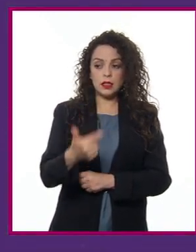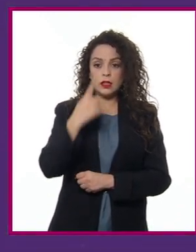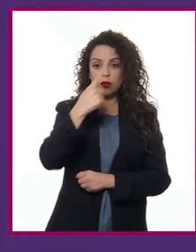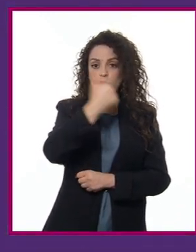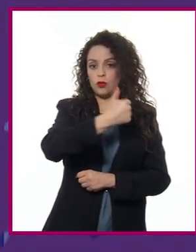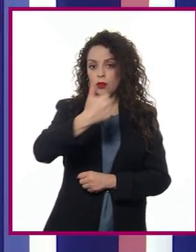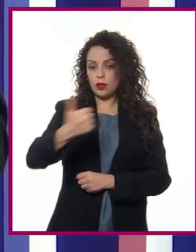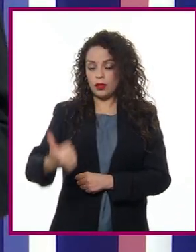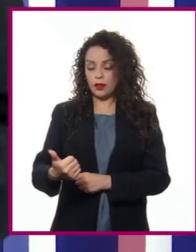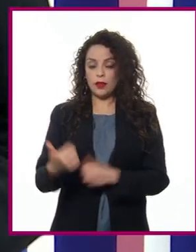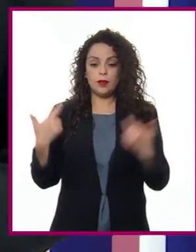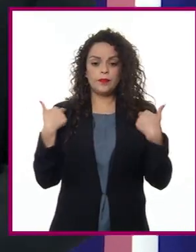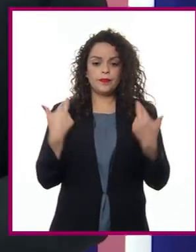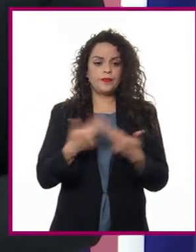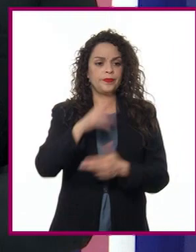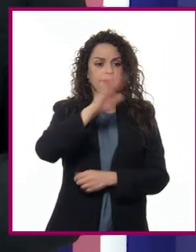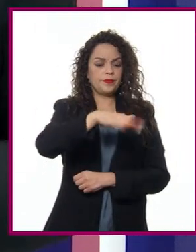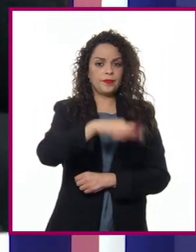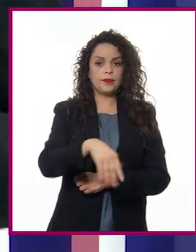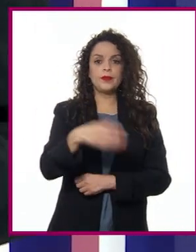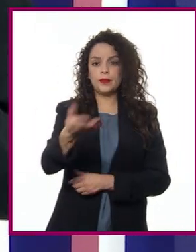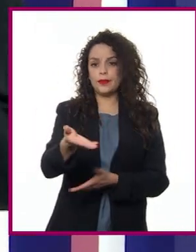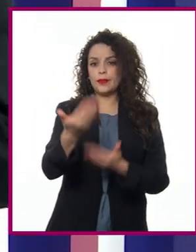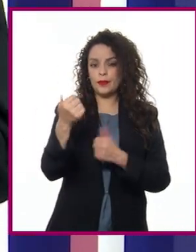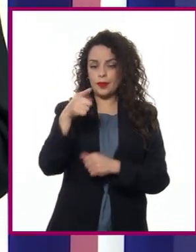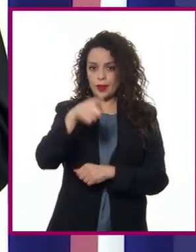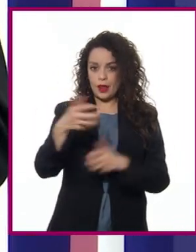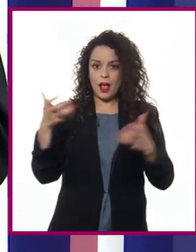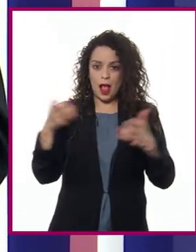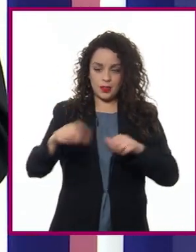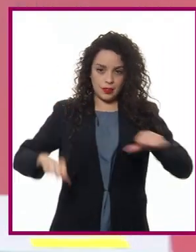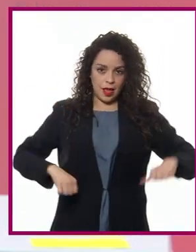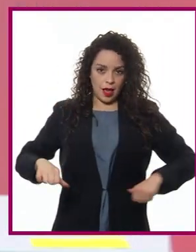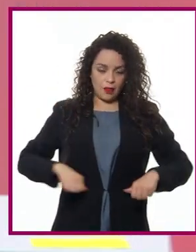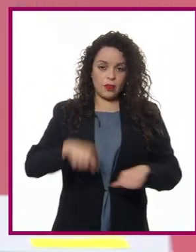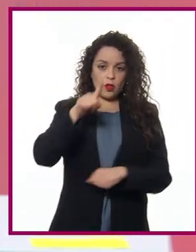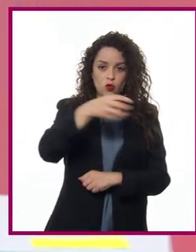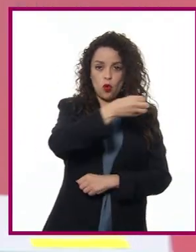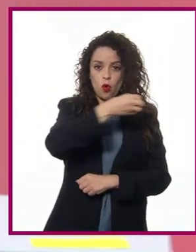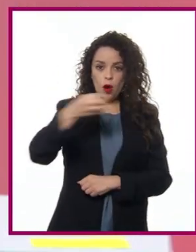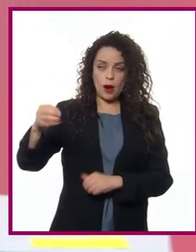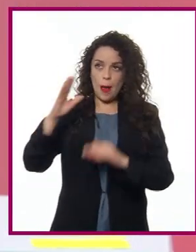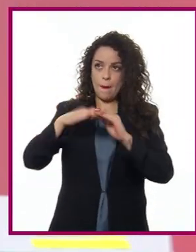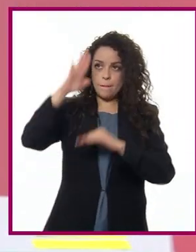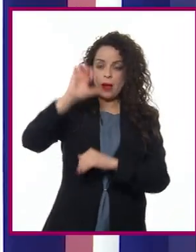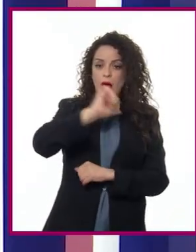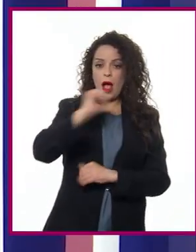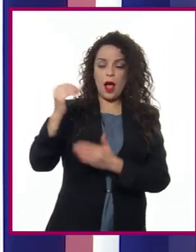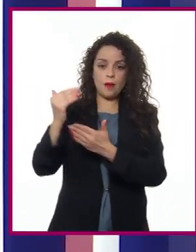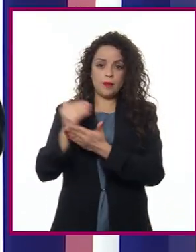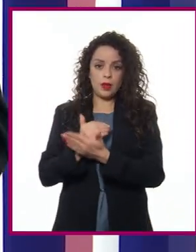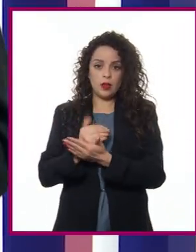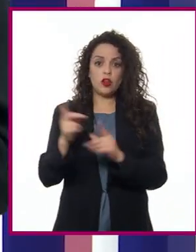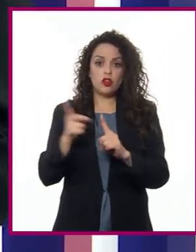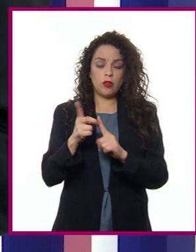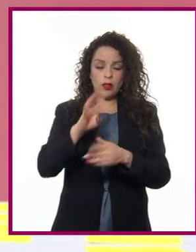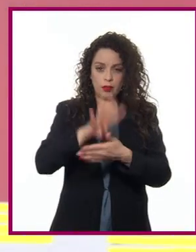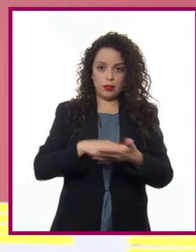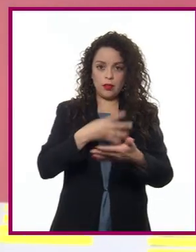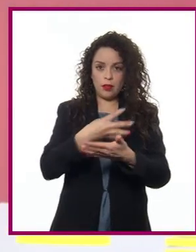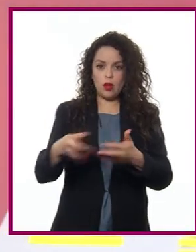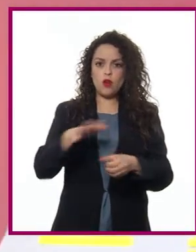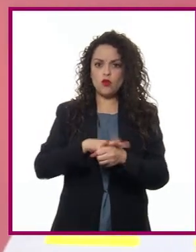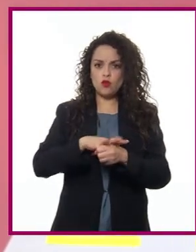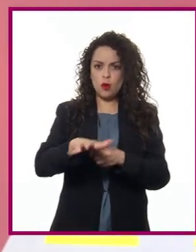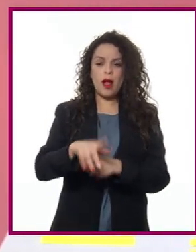respectivamente. Profesor, lo reto a que ordene de mayor a menor electronegatividad los siguientes elementos en la tabla periódica. Claro,